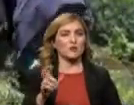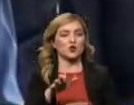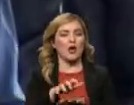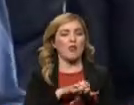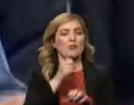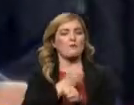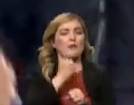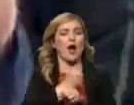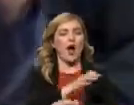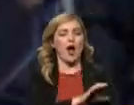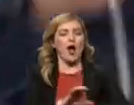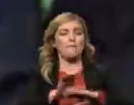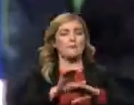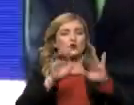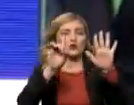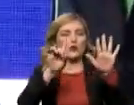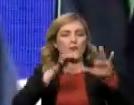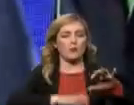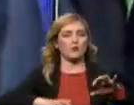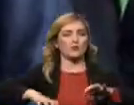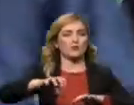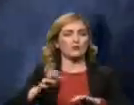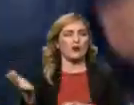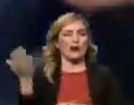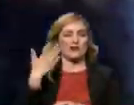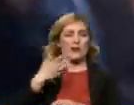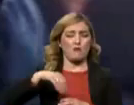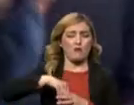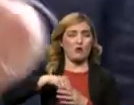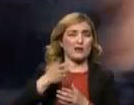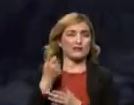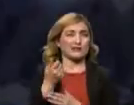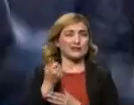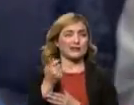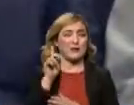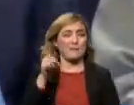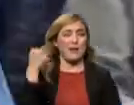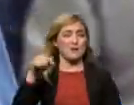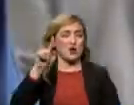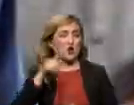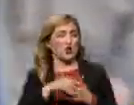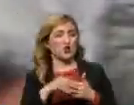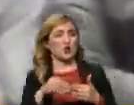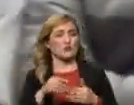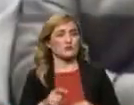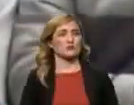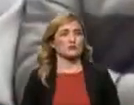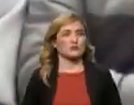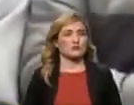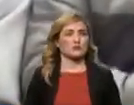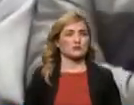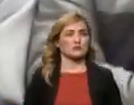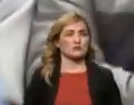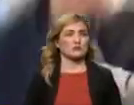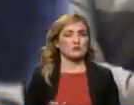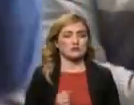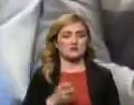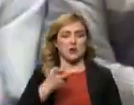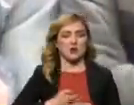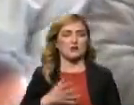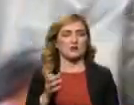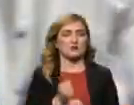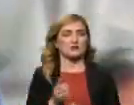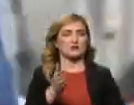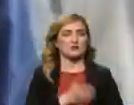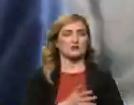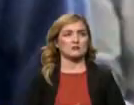país. A pesar de que tuvimos toda la plata que tuvimos, a pesar de que por aquí pasaron los miles de millones de dólares, no hicimos lo correcto, no hicimos lo que había